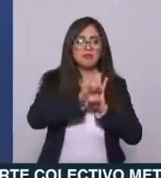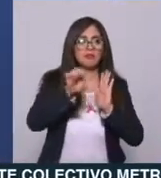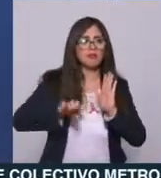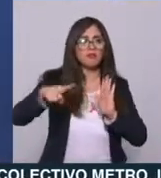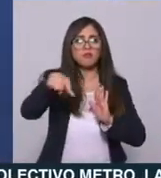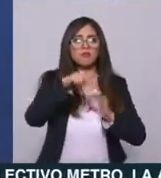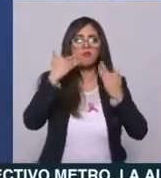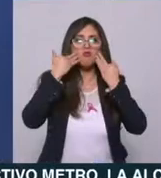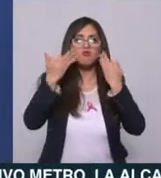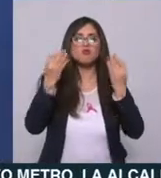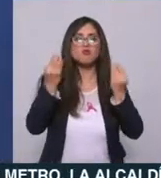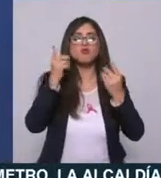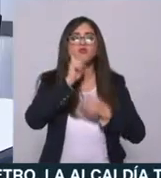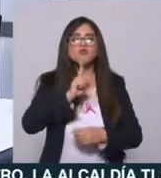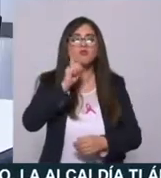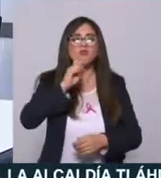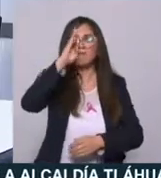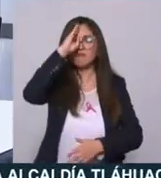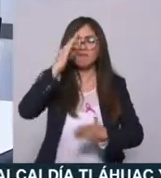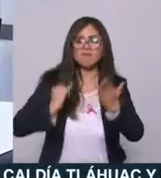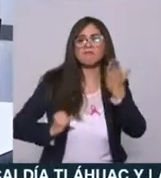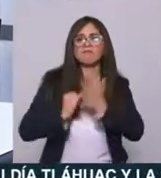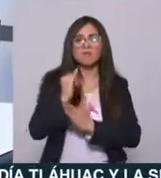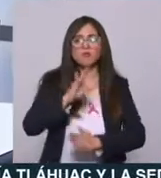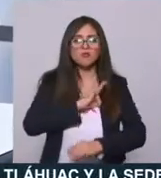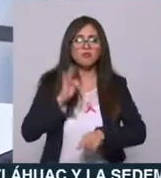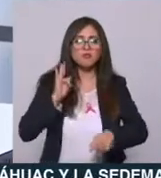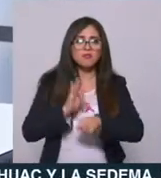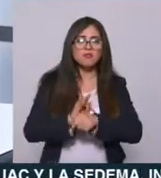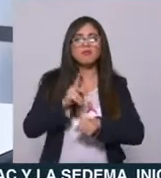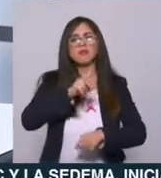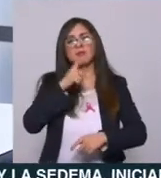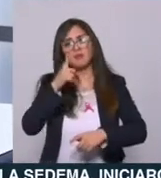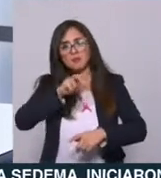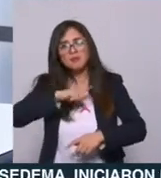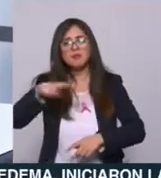que muchas mujeres más tomen la batuta de poder defenderse y actuar. Gracias, chicas. Gracias.